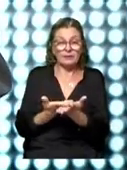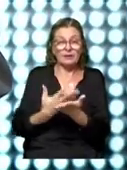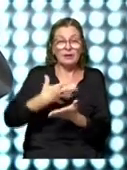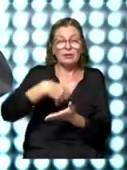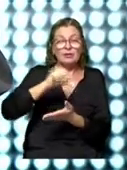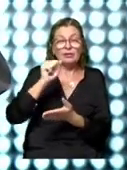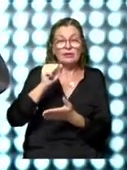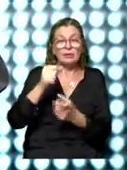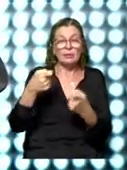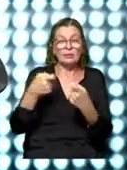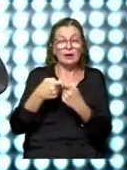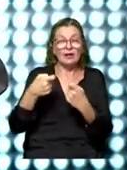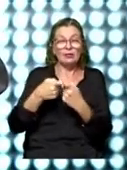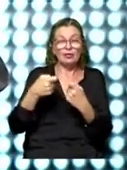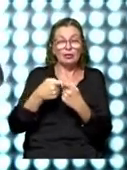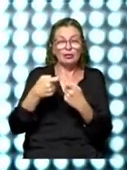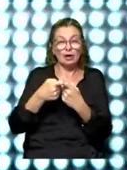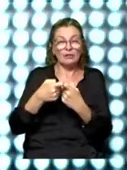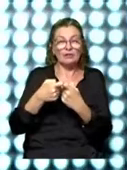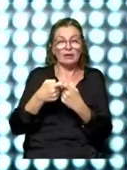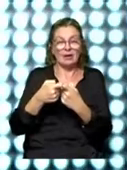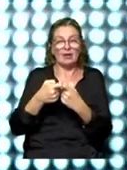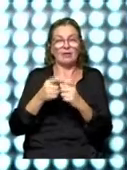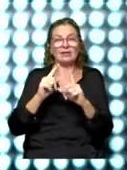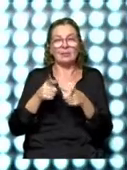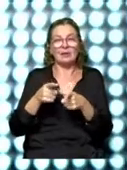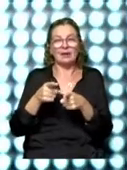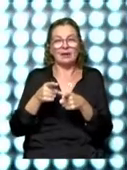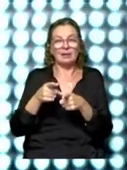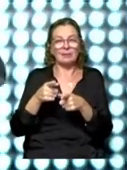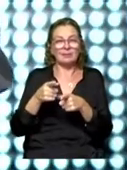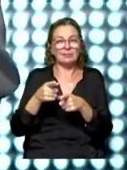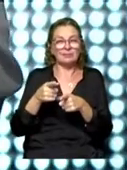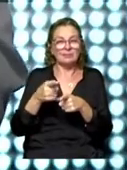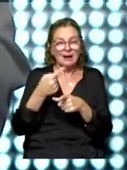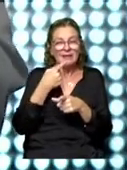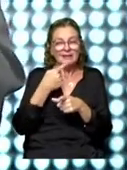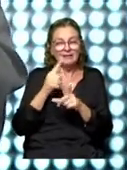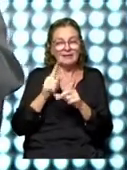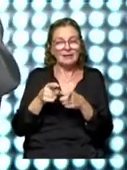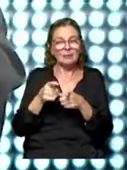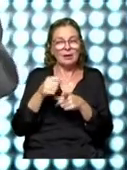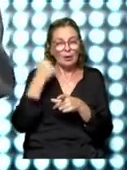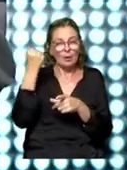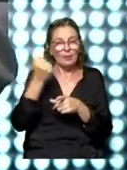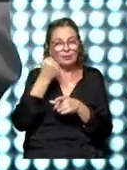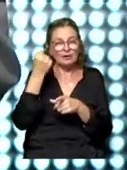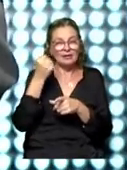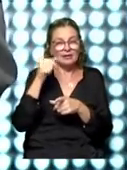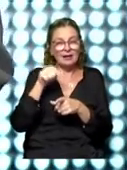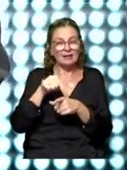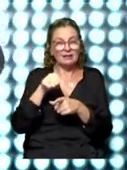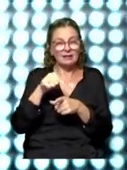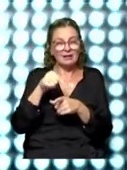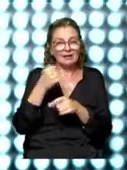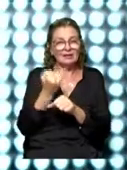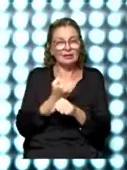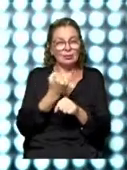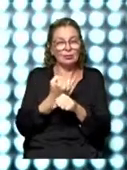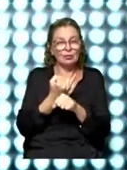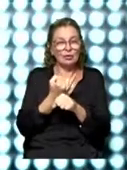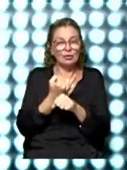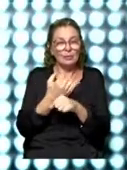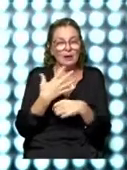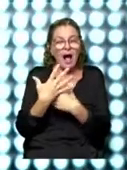una asociación civil sin fines de lucro, también para destacar la importancia que tienen estas instituciones para dar